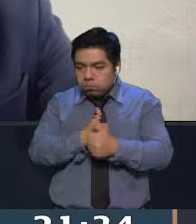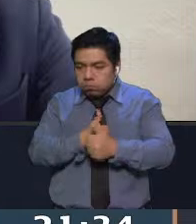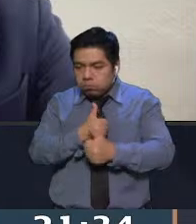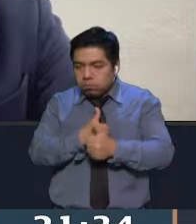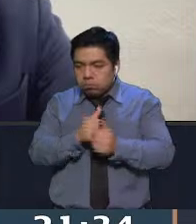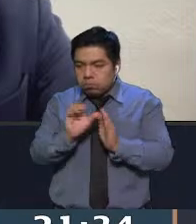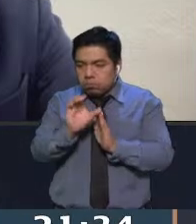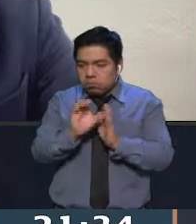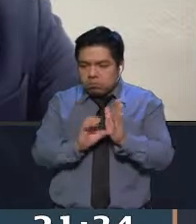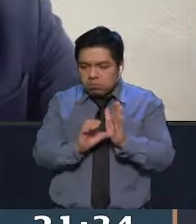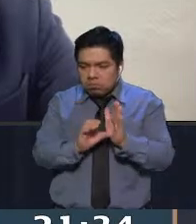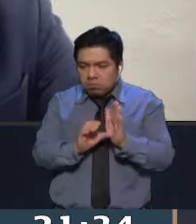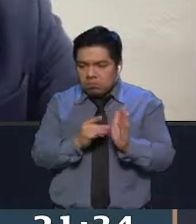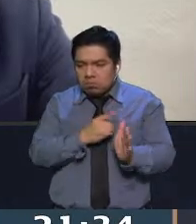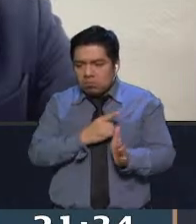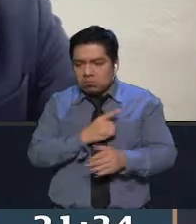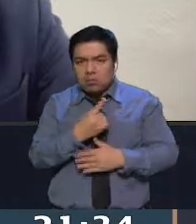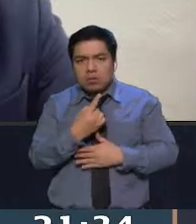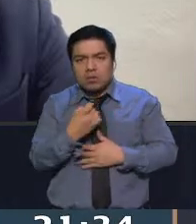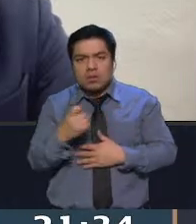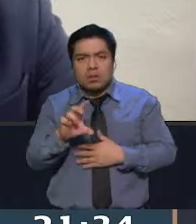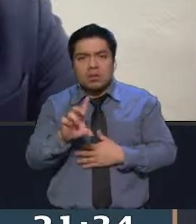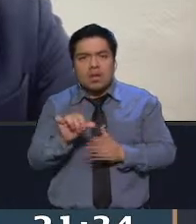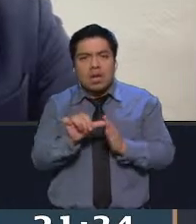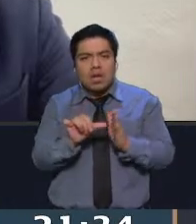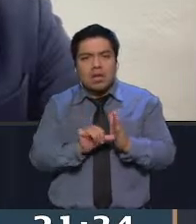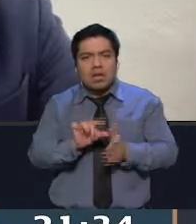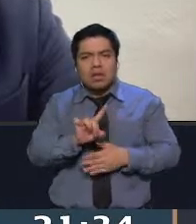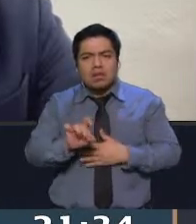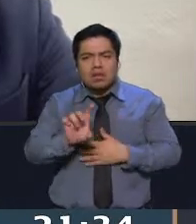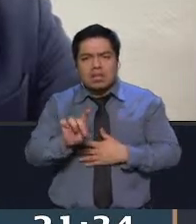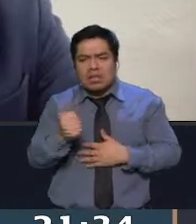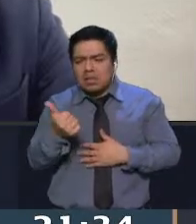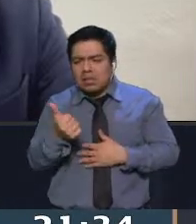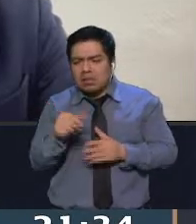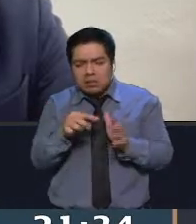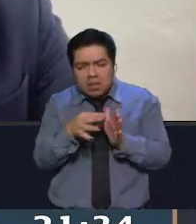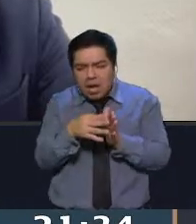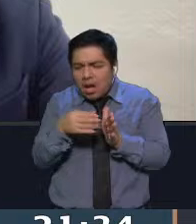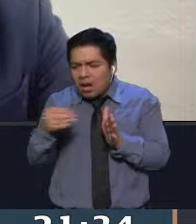la Constitución tiene solo 136 artículos y que citara una supuesta